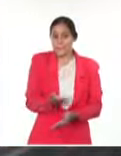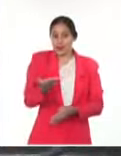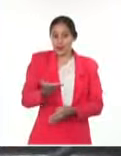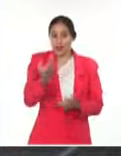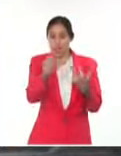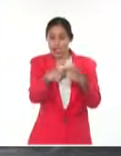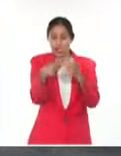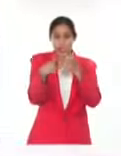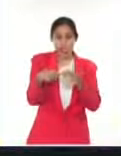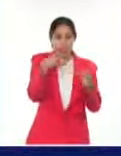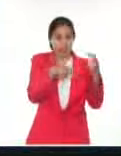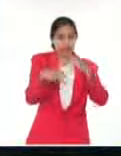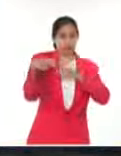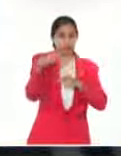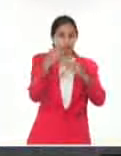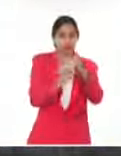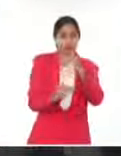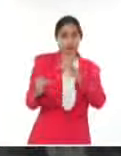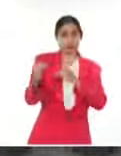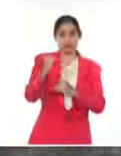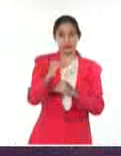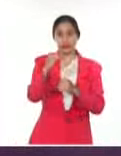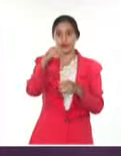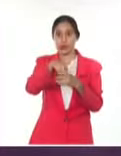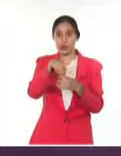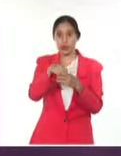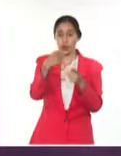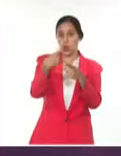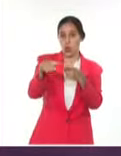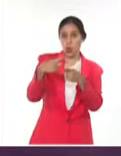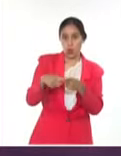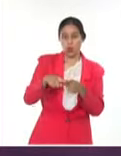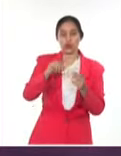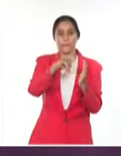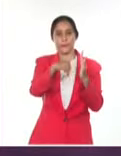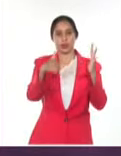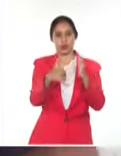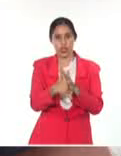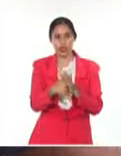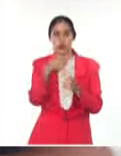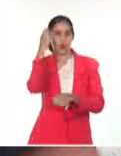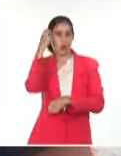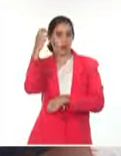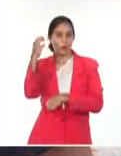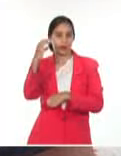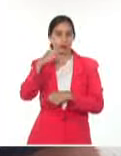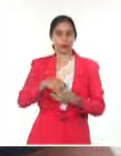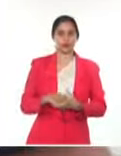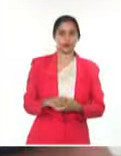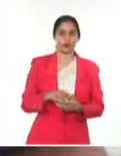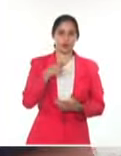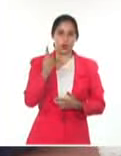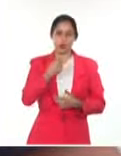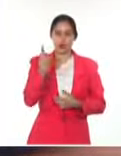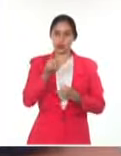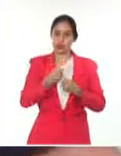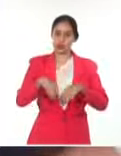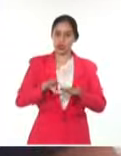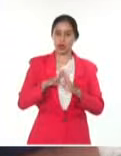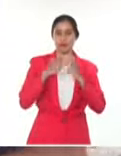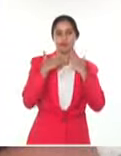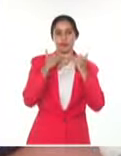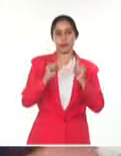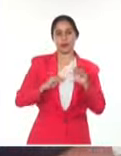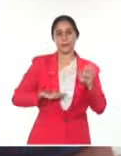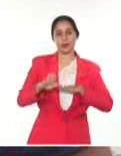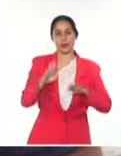es nacional. Gestión industrial en línea con proyecciones de gobierno. Ya estamos en condiciones de hacer las tuberías de